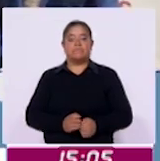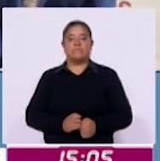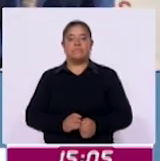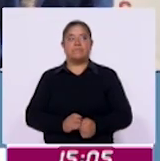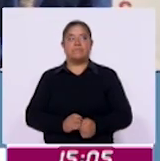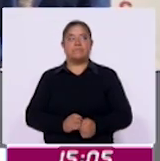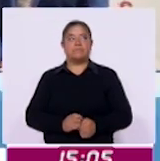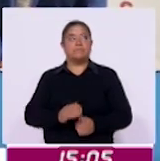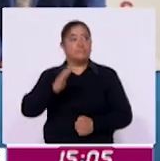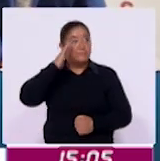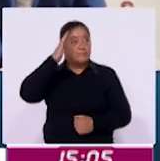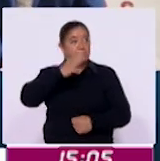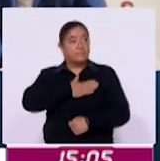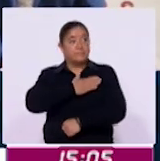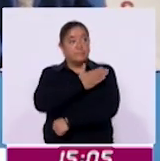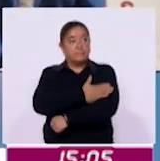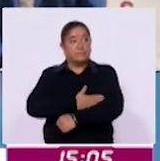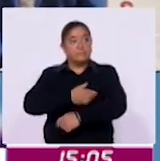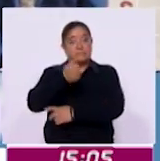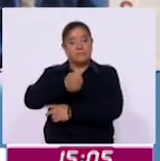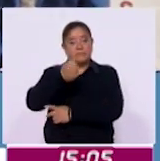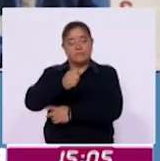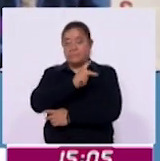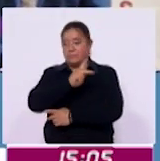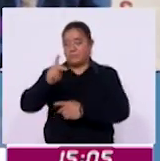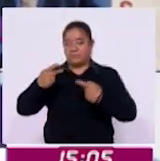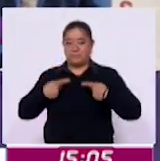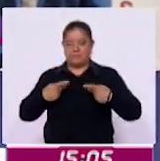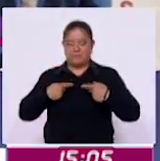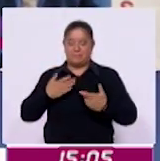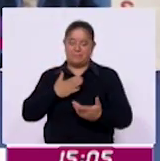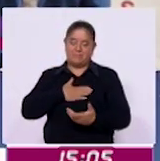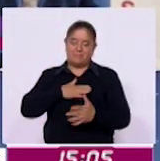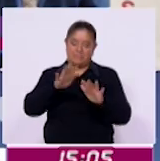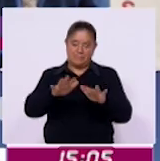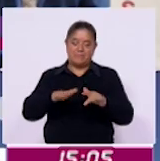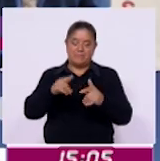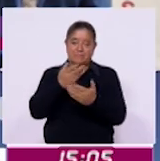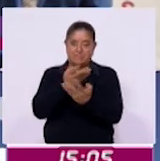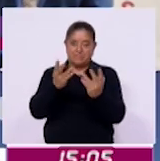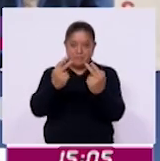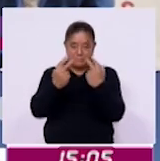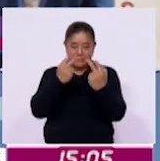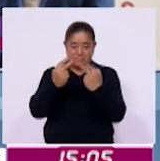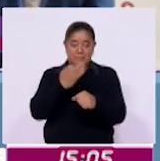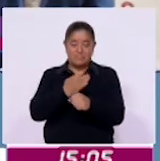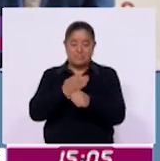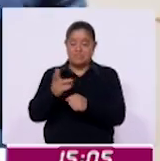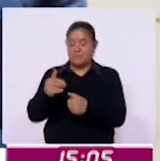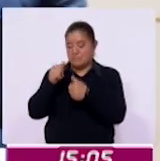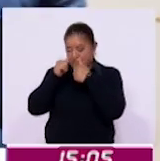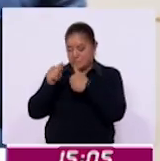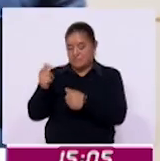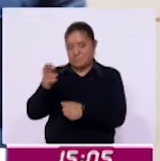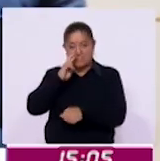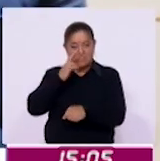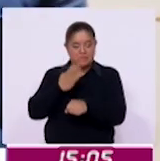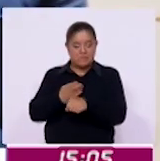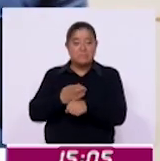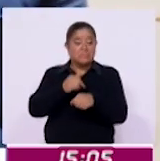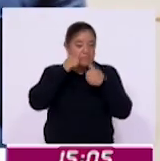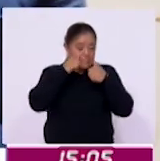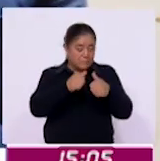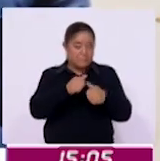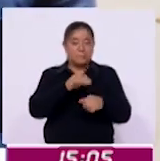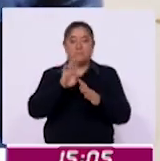¿Qué tal? Muy buena tarde. Un saludo a todo nuestro auditorio. En este momento me encuentro con el encargado de la Dirección de Atención a Migrantes aquí en el estado de